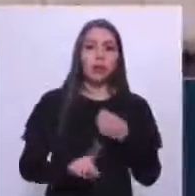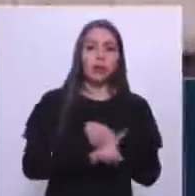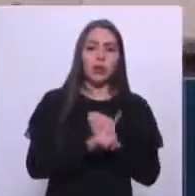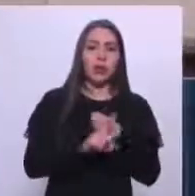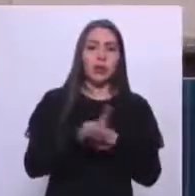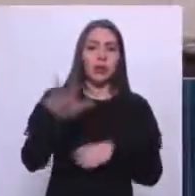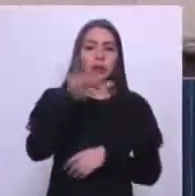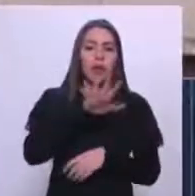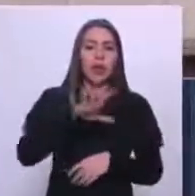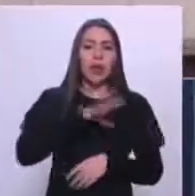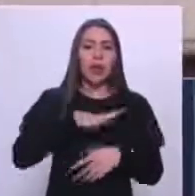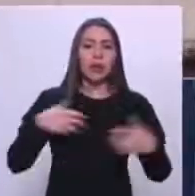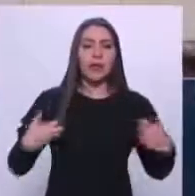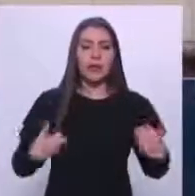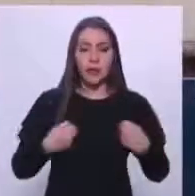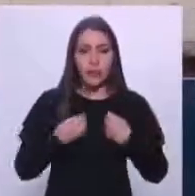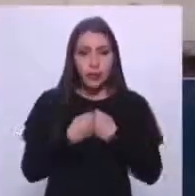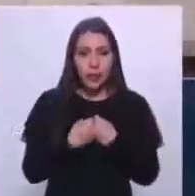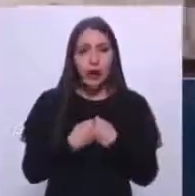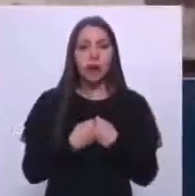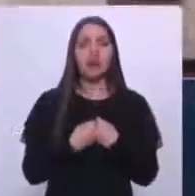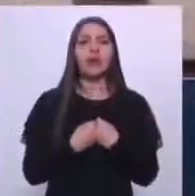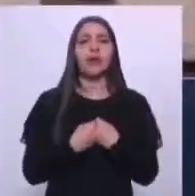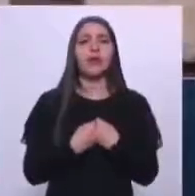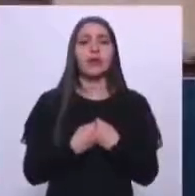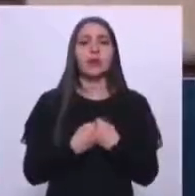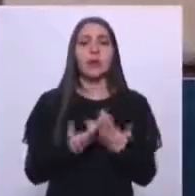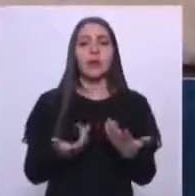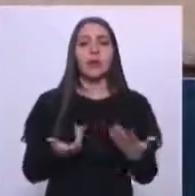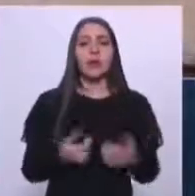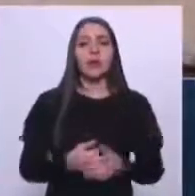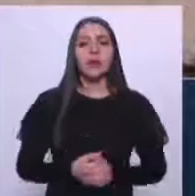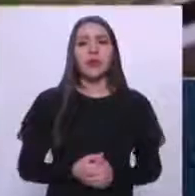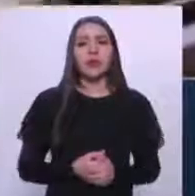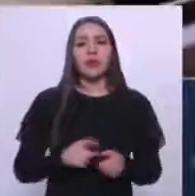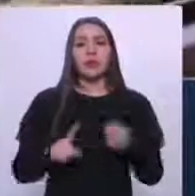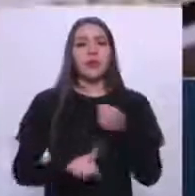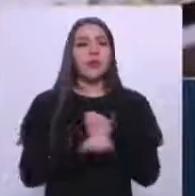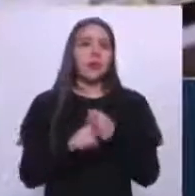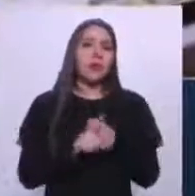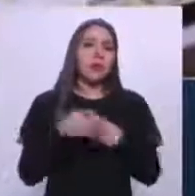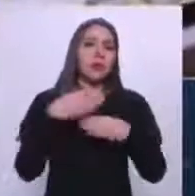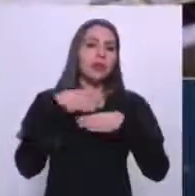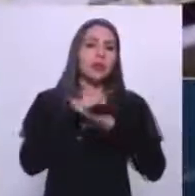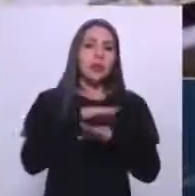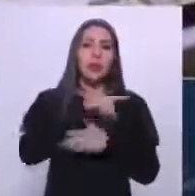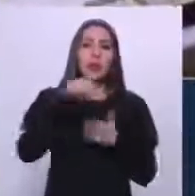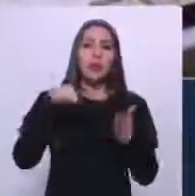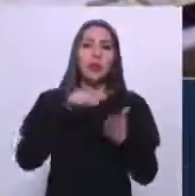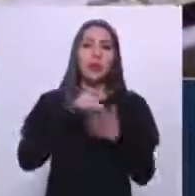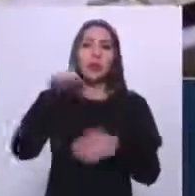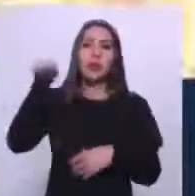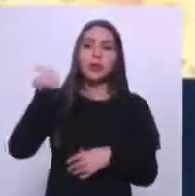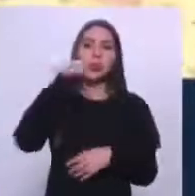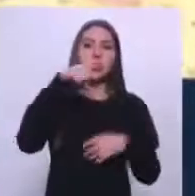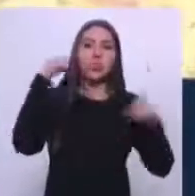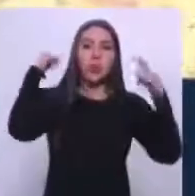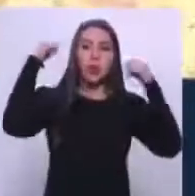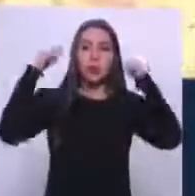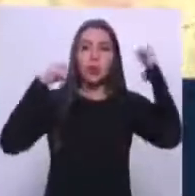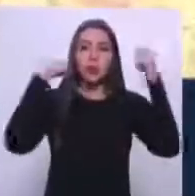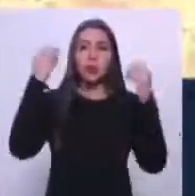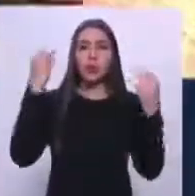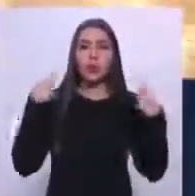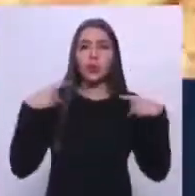franja fronteriza, problemas de los puntos de turismo que reciben muchos visitantes extranjeros